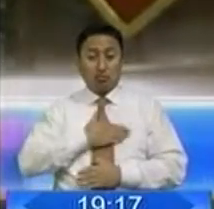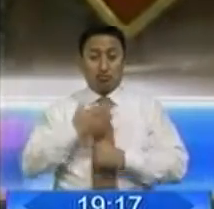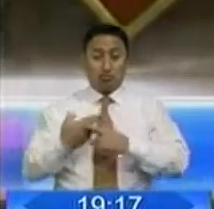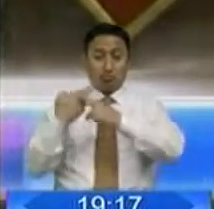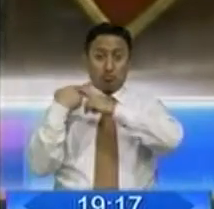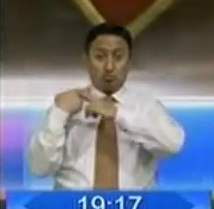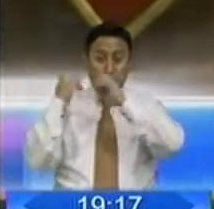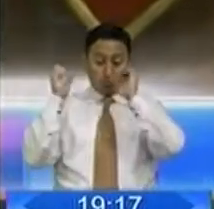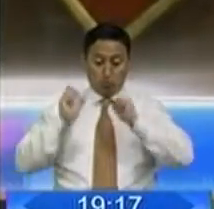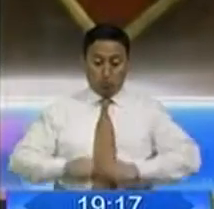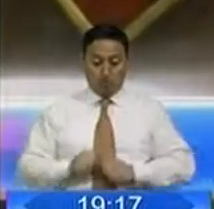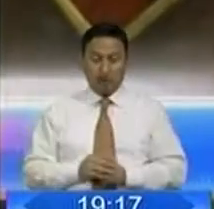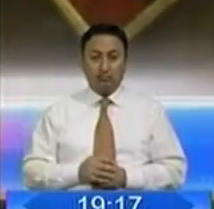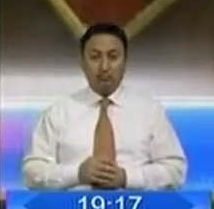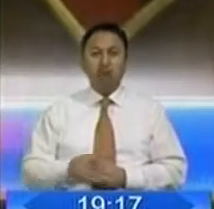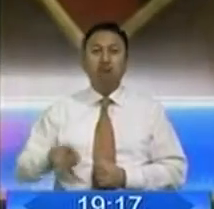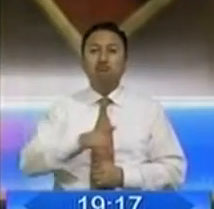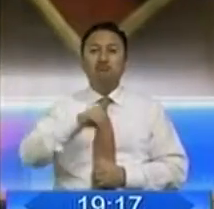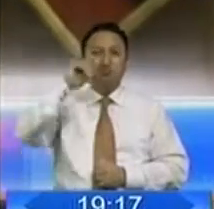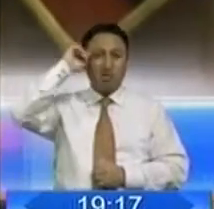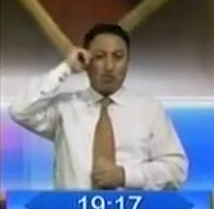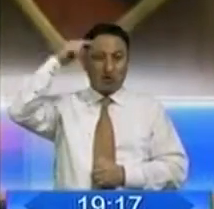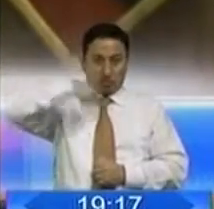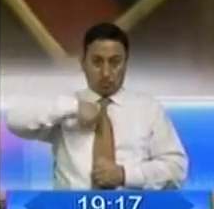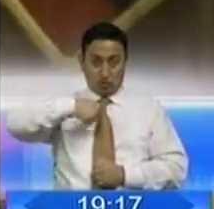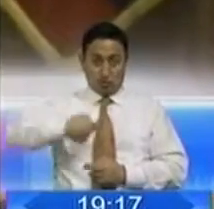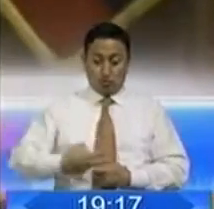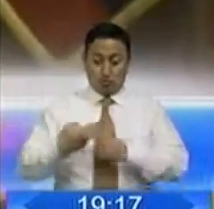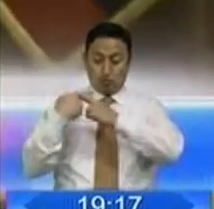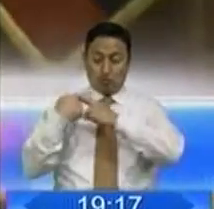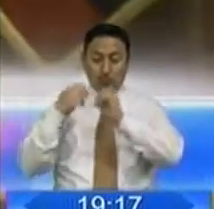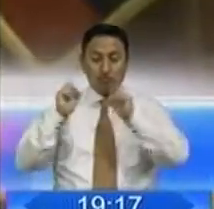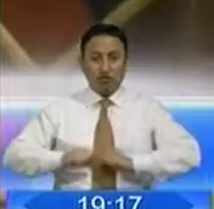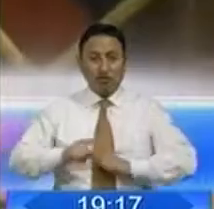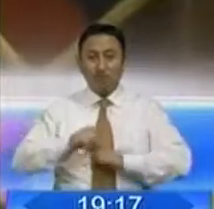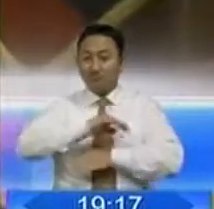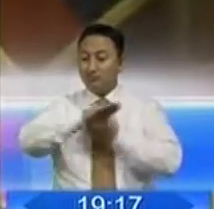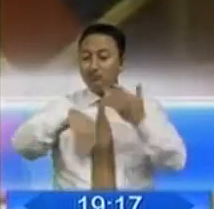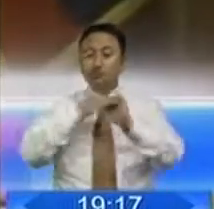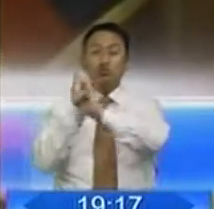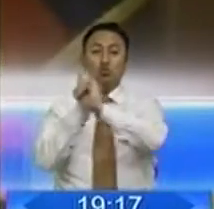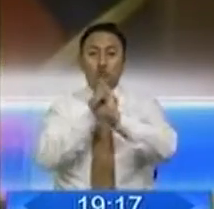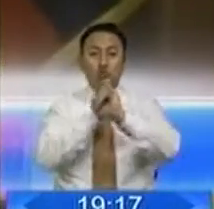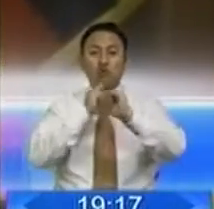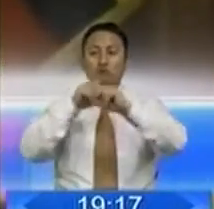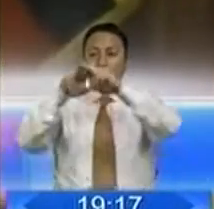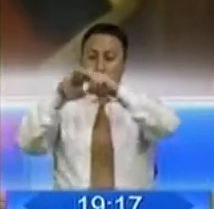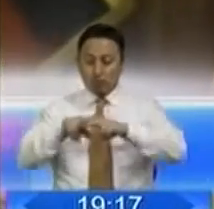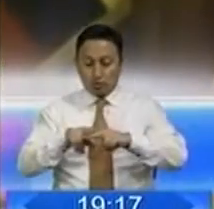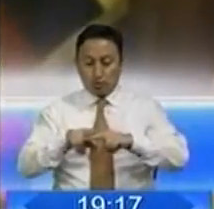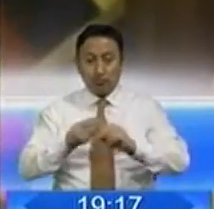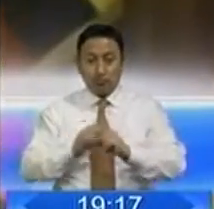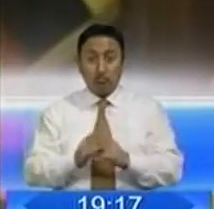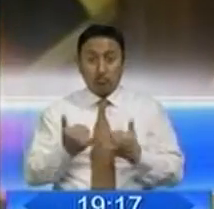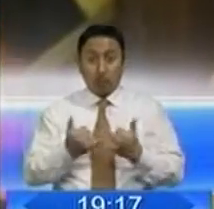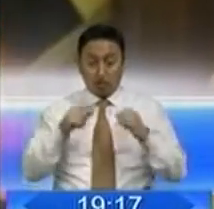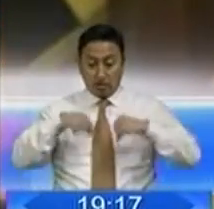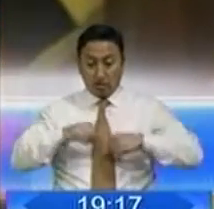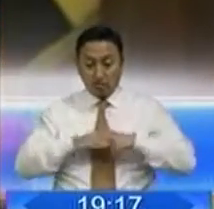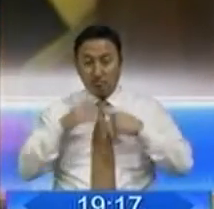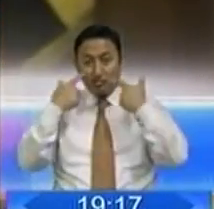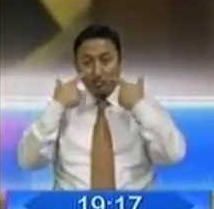facultades como asambleístas. Recordemos que nuestras facultades es fiscalizar y legislar, por lo tanto es lo que hemos hecho, un acto